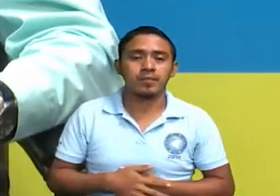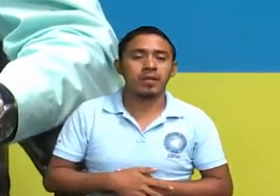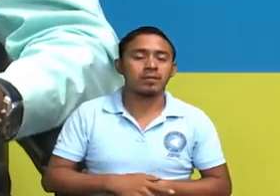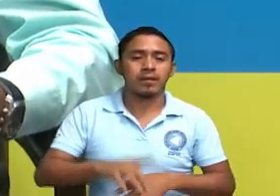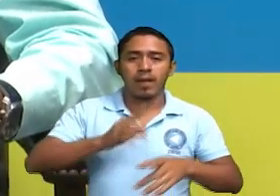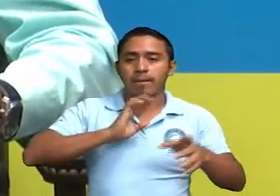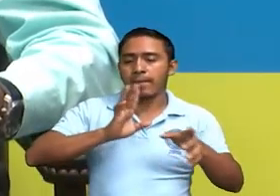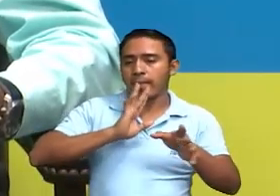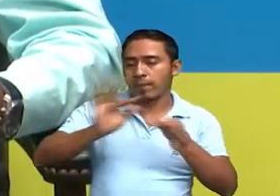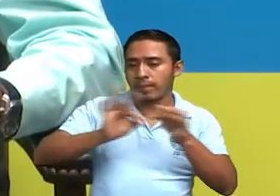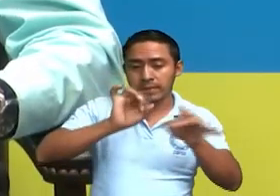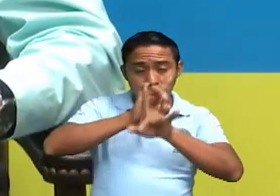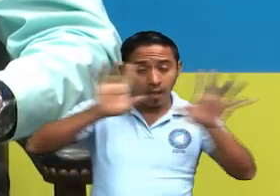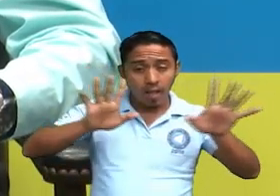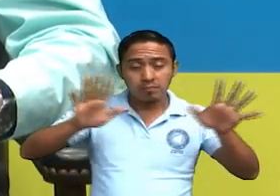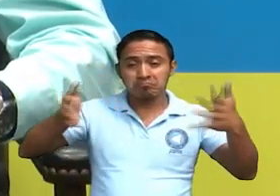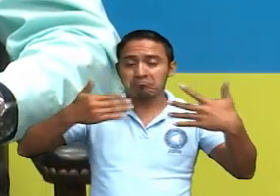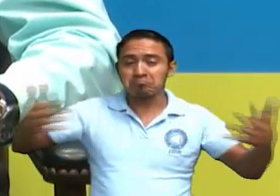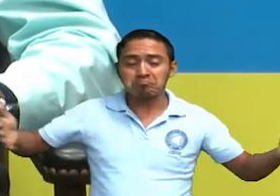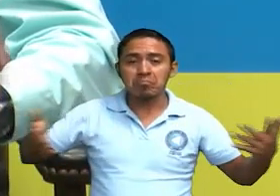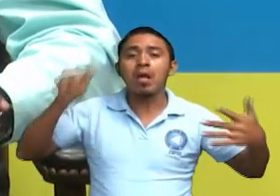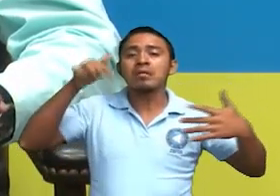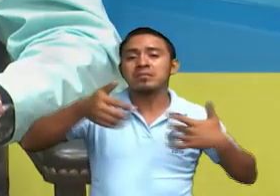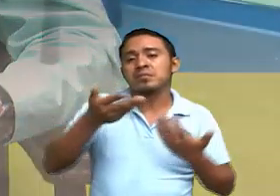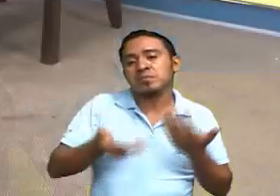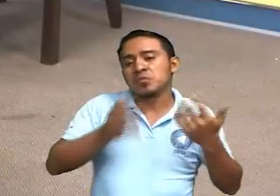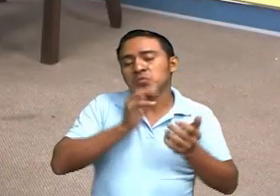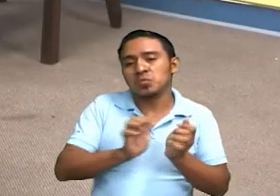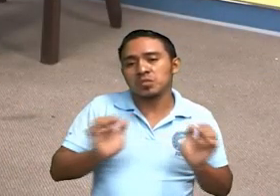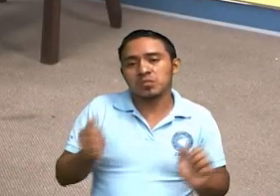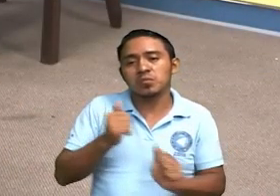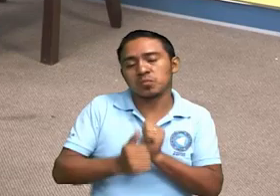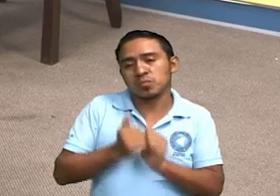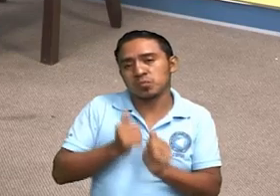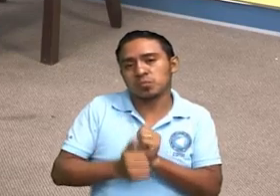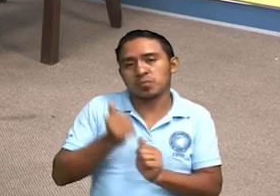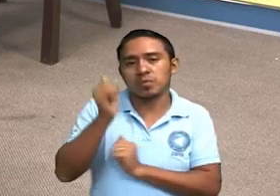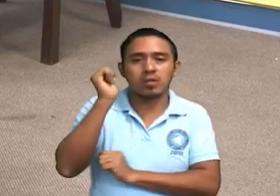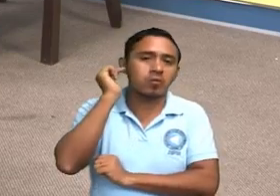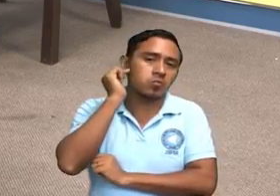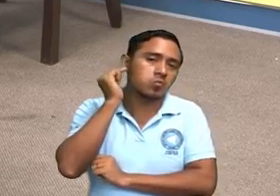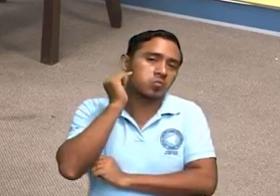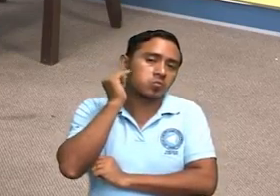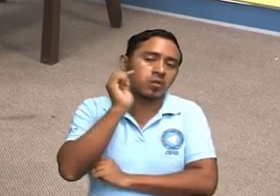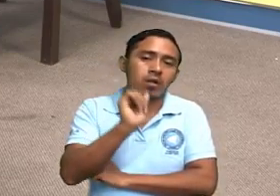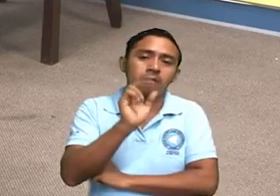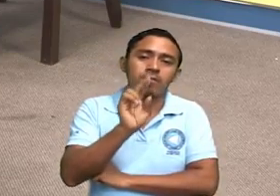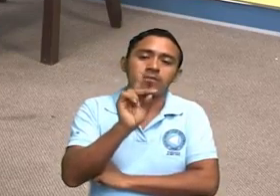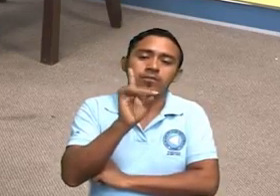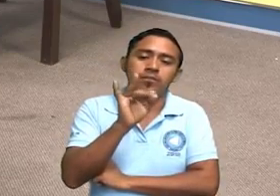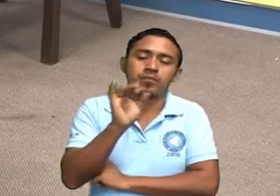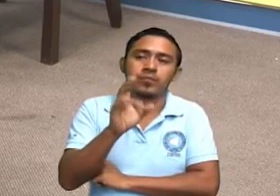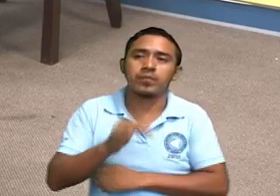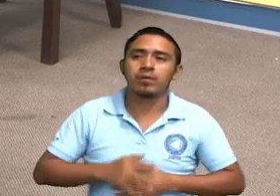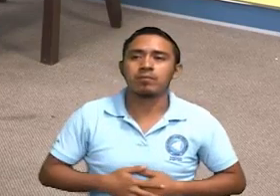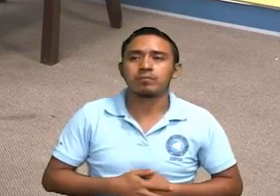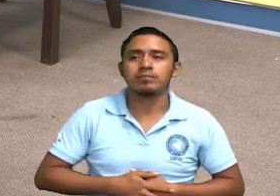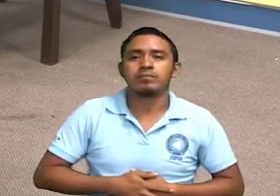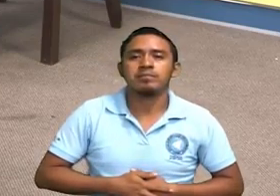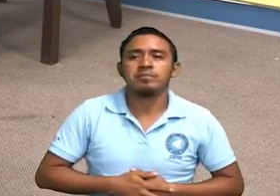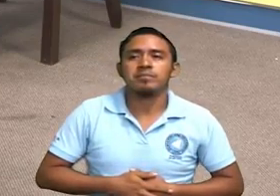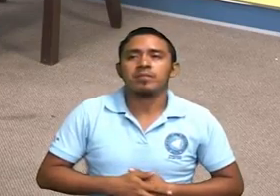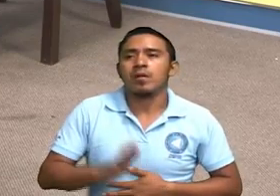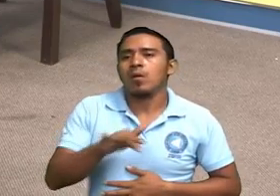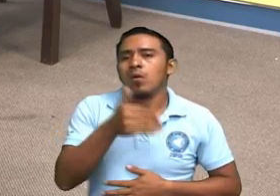clara, son signos de que este niño puede estar presentando problemas auditivos. También, doctor, hay